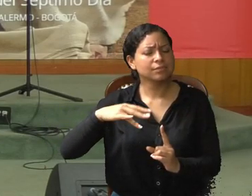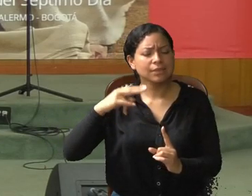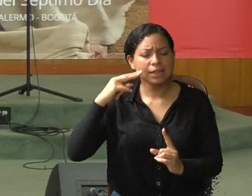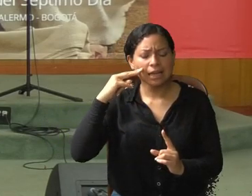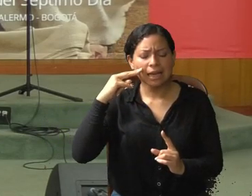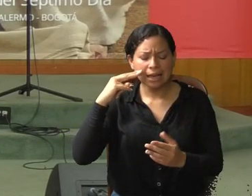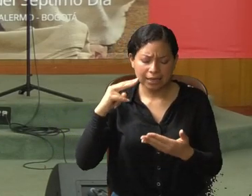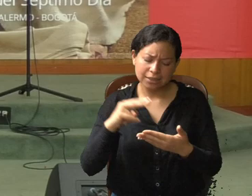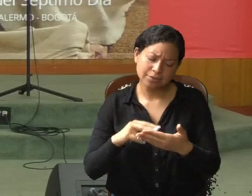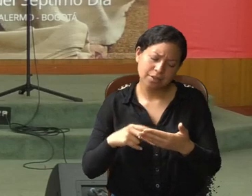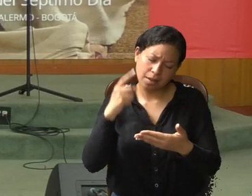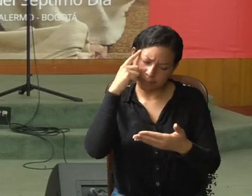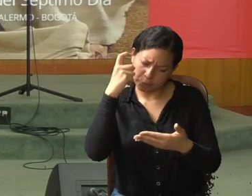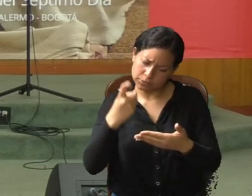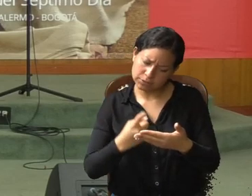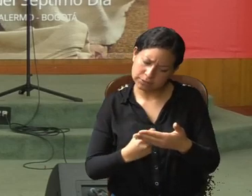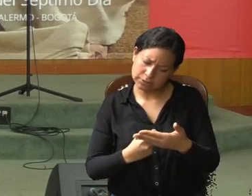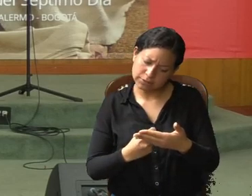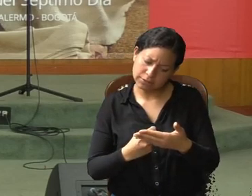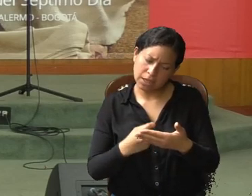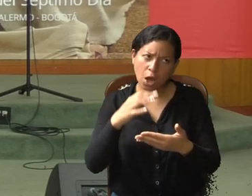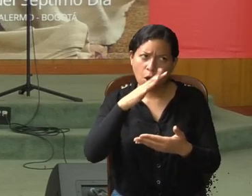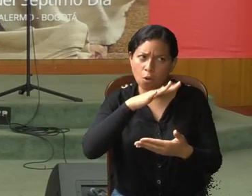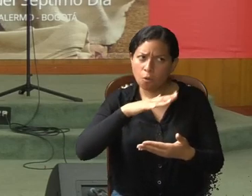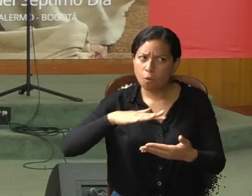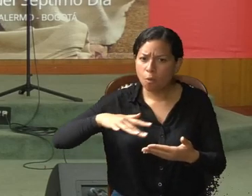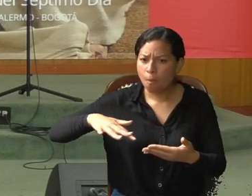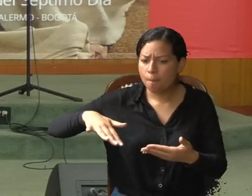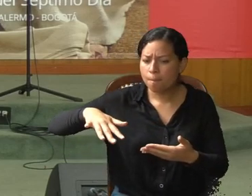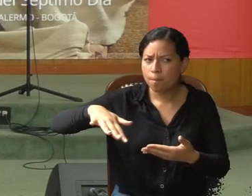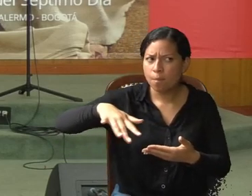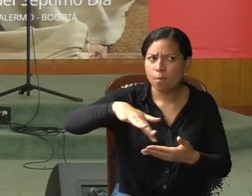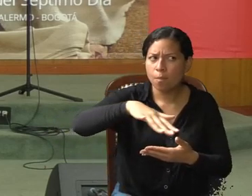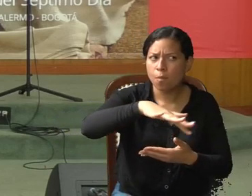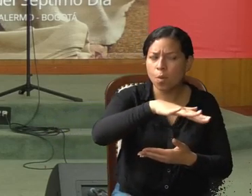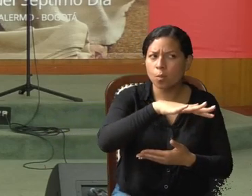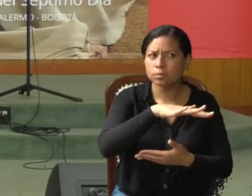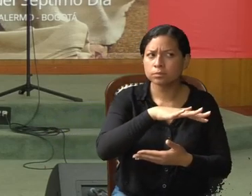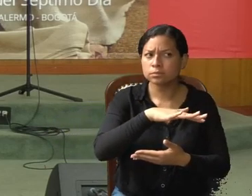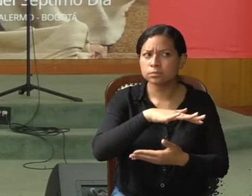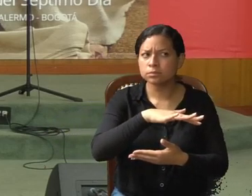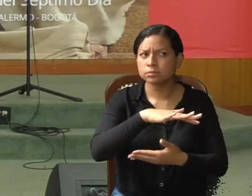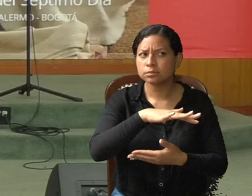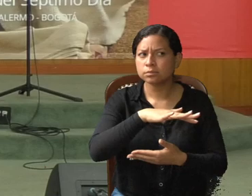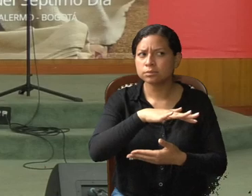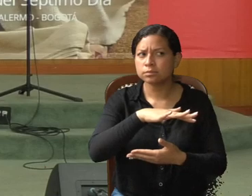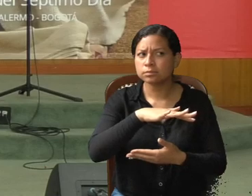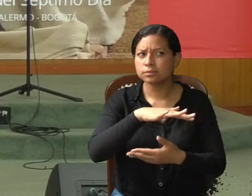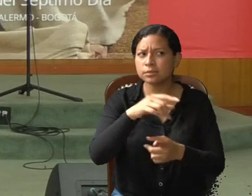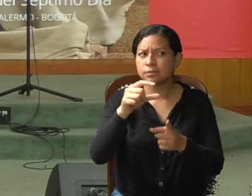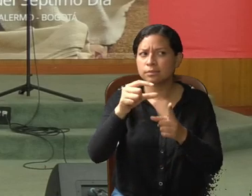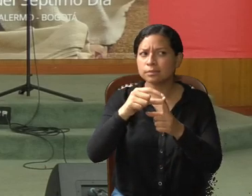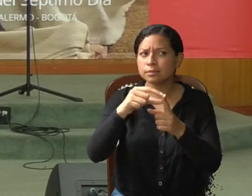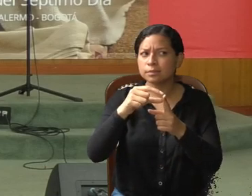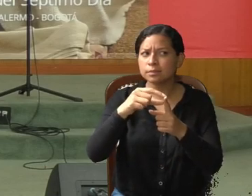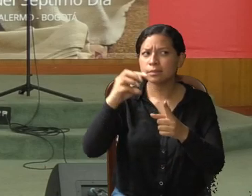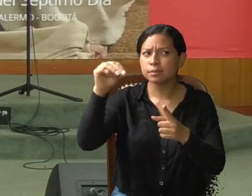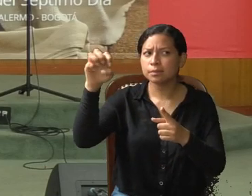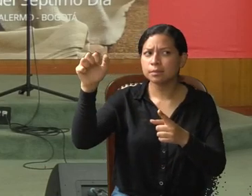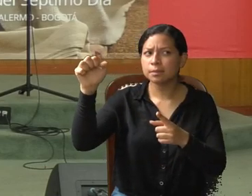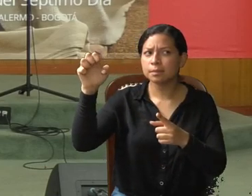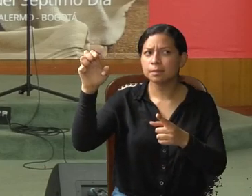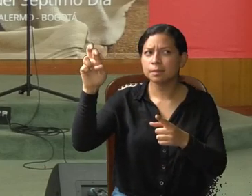también, encontramos que movía es el original merajefet. ¿Cómo es? Merajefet. Bueno,